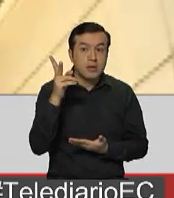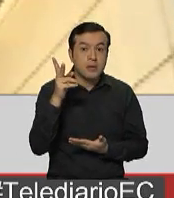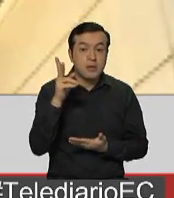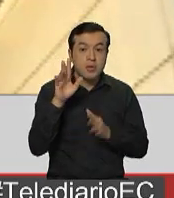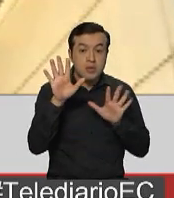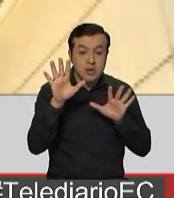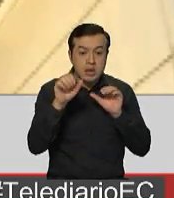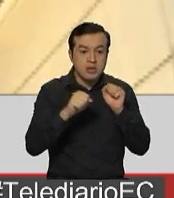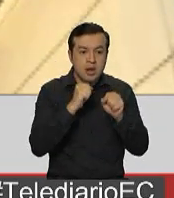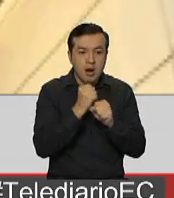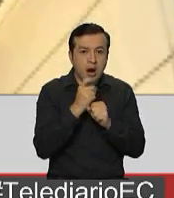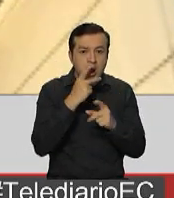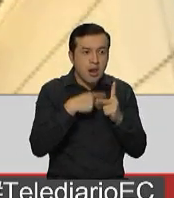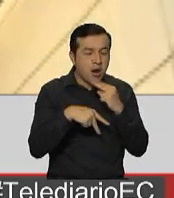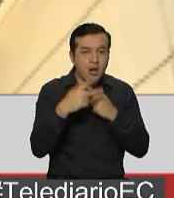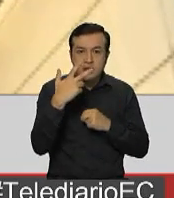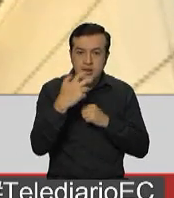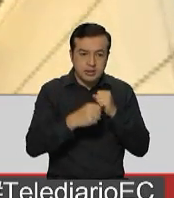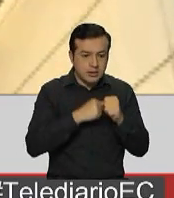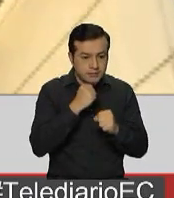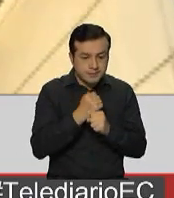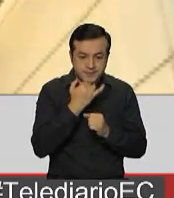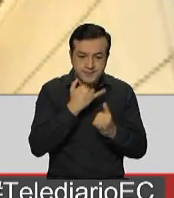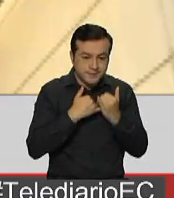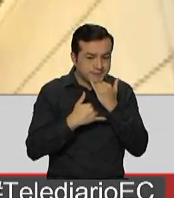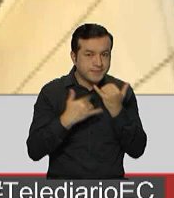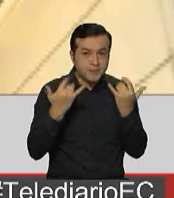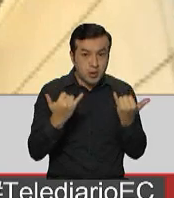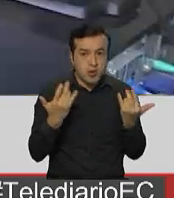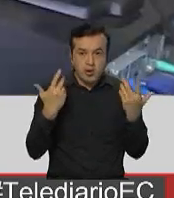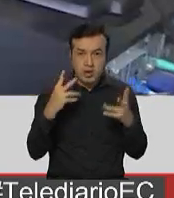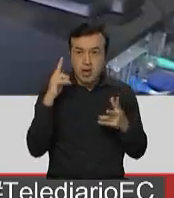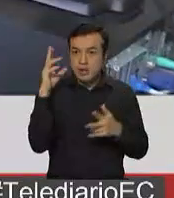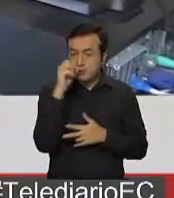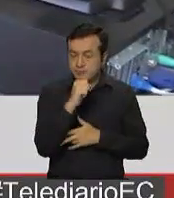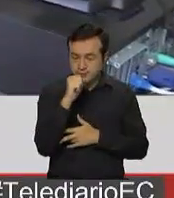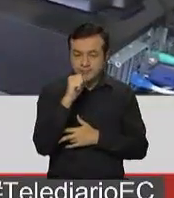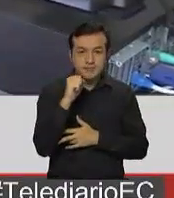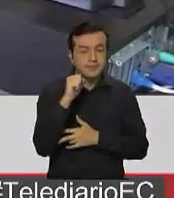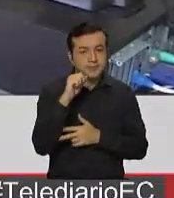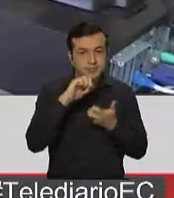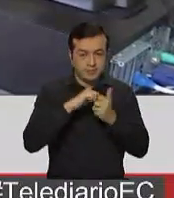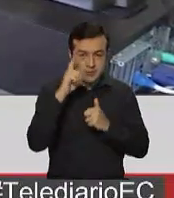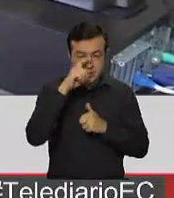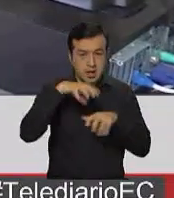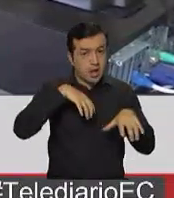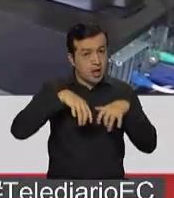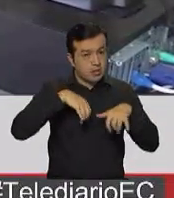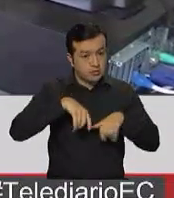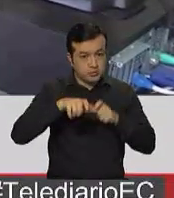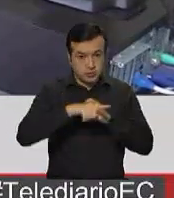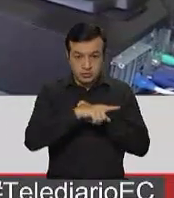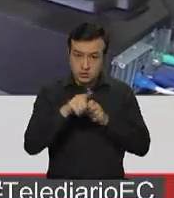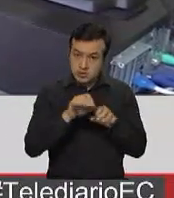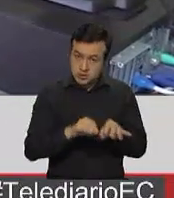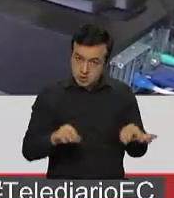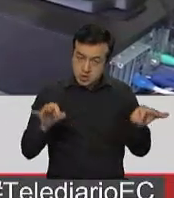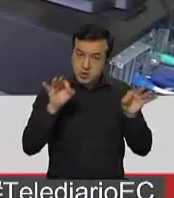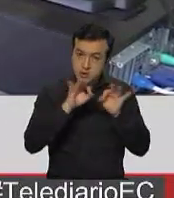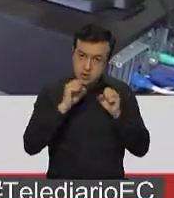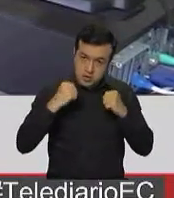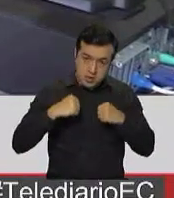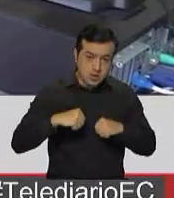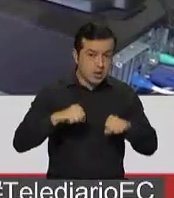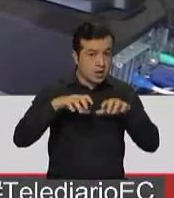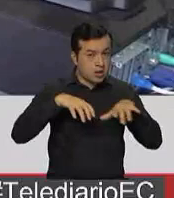años o 13 años nos ha servido para que tengamos lo que tenemos hoy día. La acción ciudadana es vital en este engranaje para contribuir